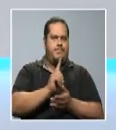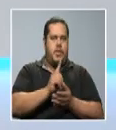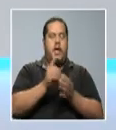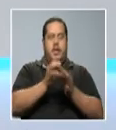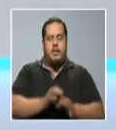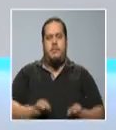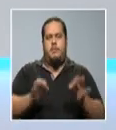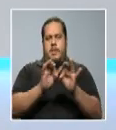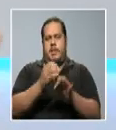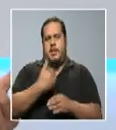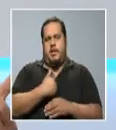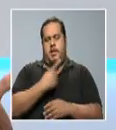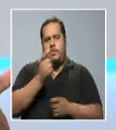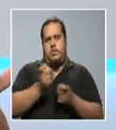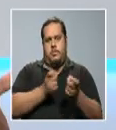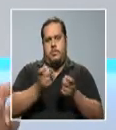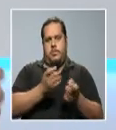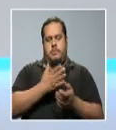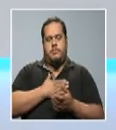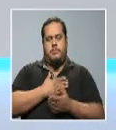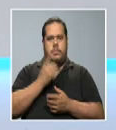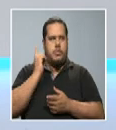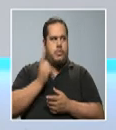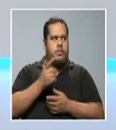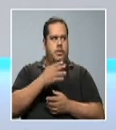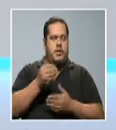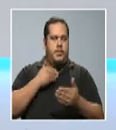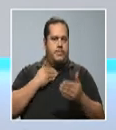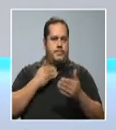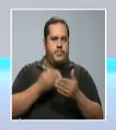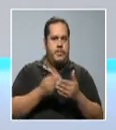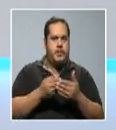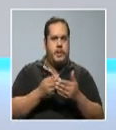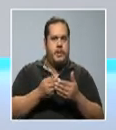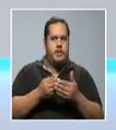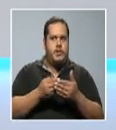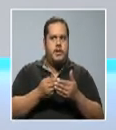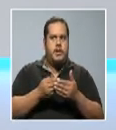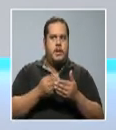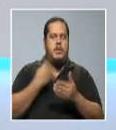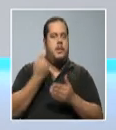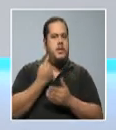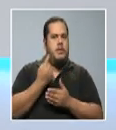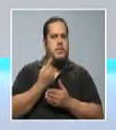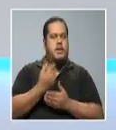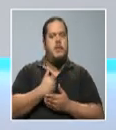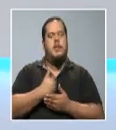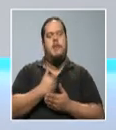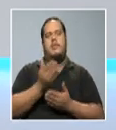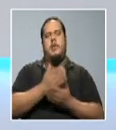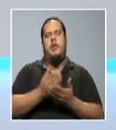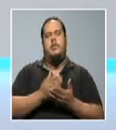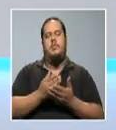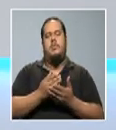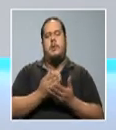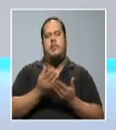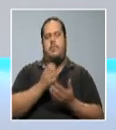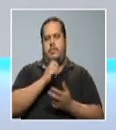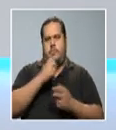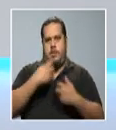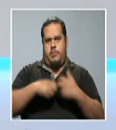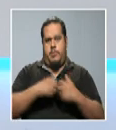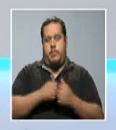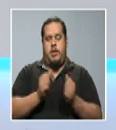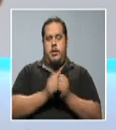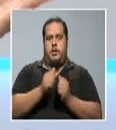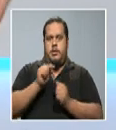un estricto control de mis obligaciones y acercarse a la entidad cada vez que tengamos alguna dificultad. Con eso nos